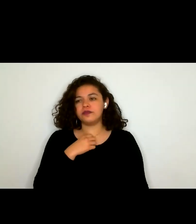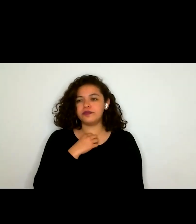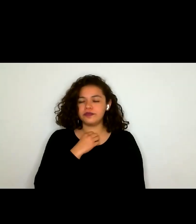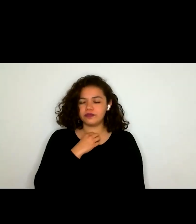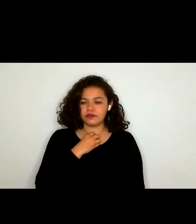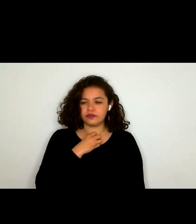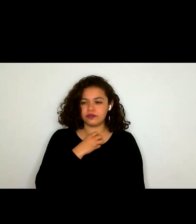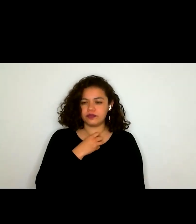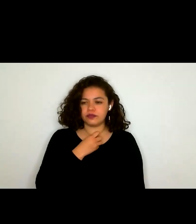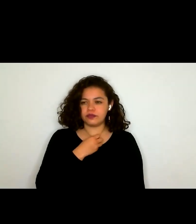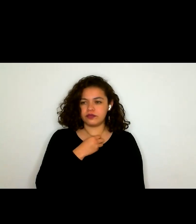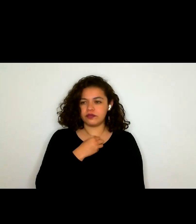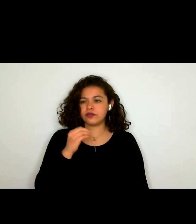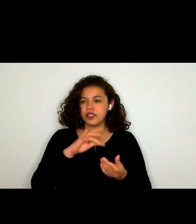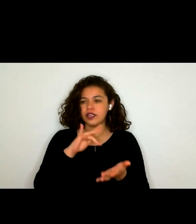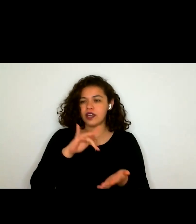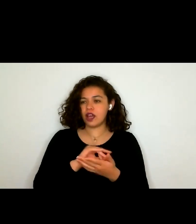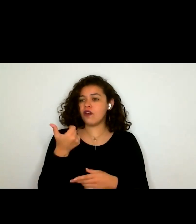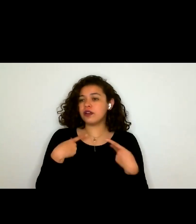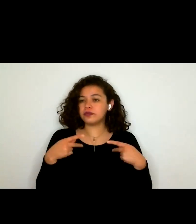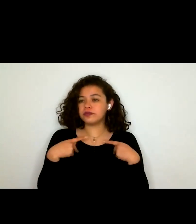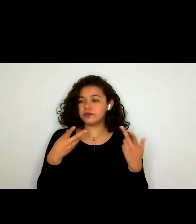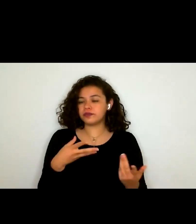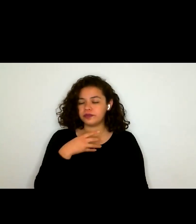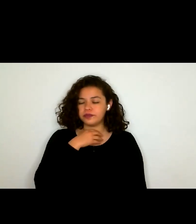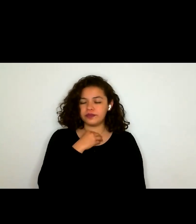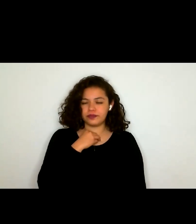Muchísimas gracias. ¿Quién Gracias. más?